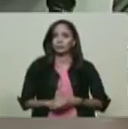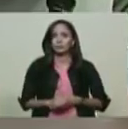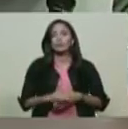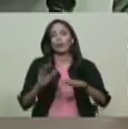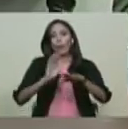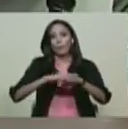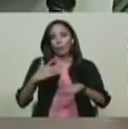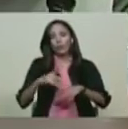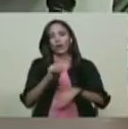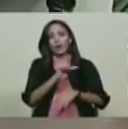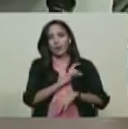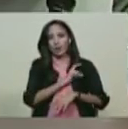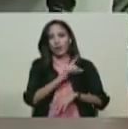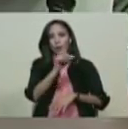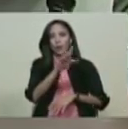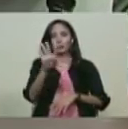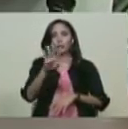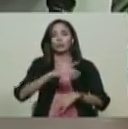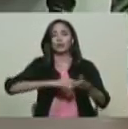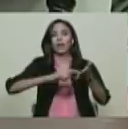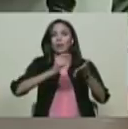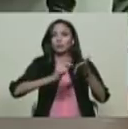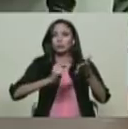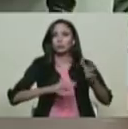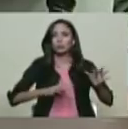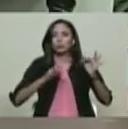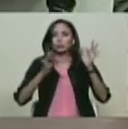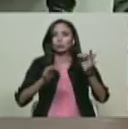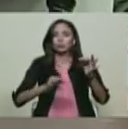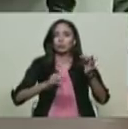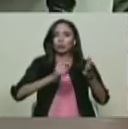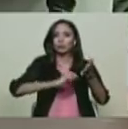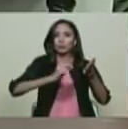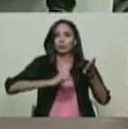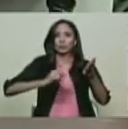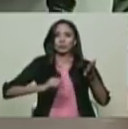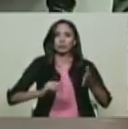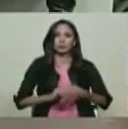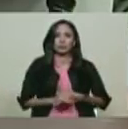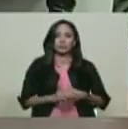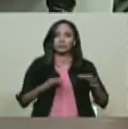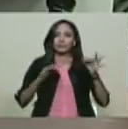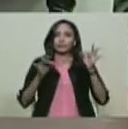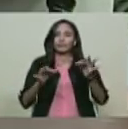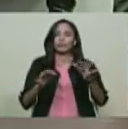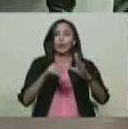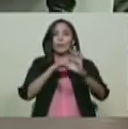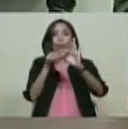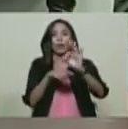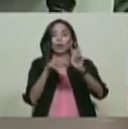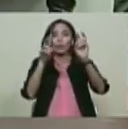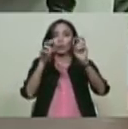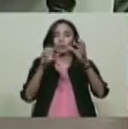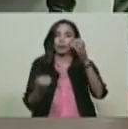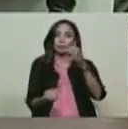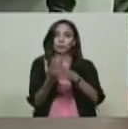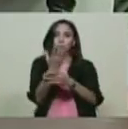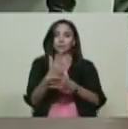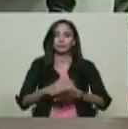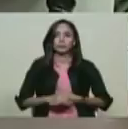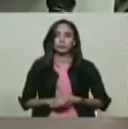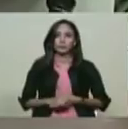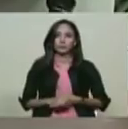a presentar el acta de nacimiento del petro venezolano, mejor conocido a nivel internacional como el